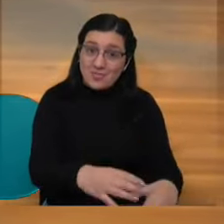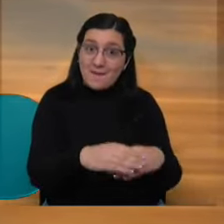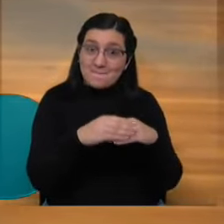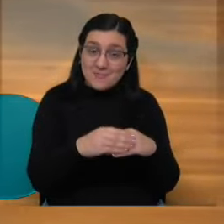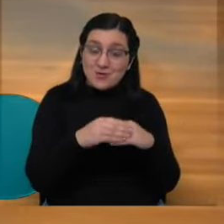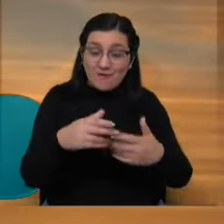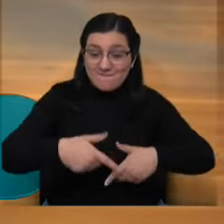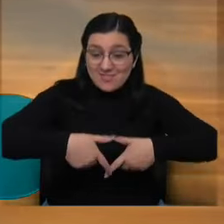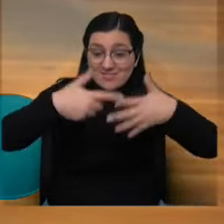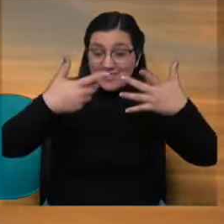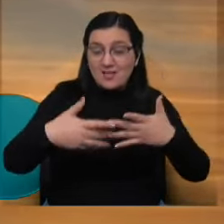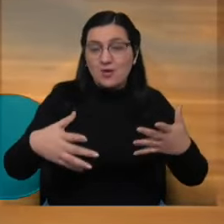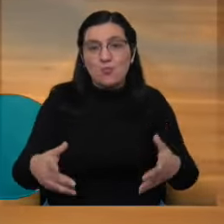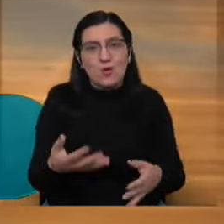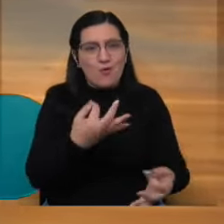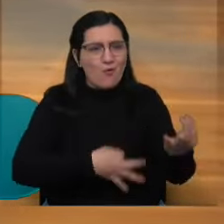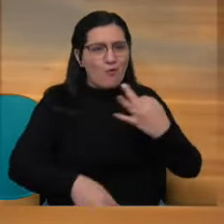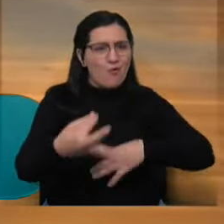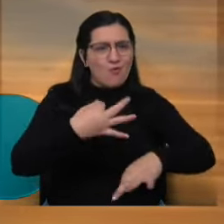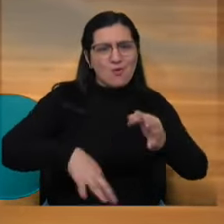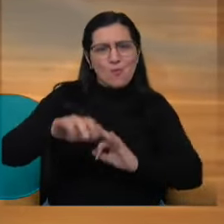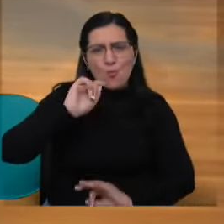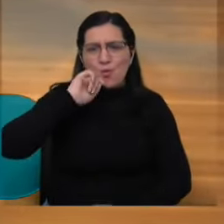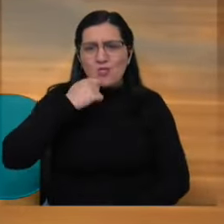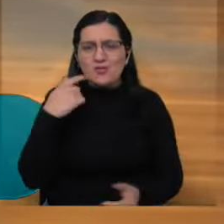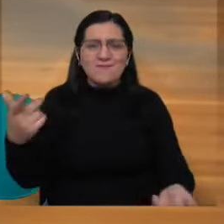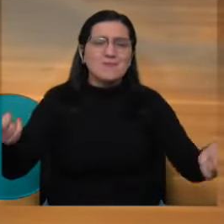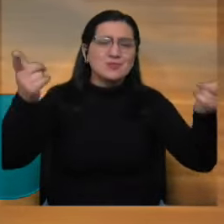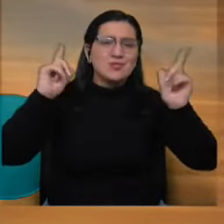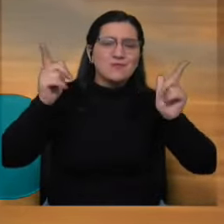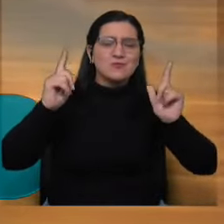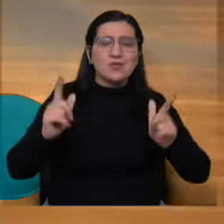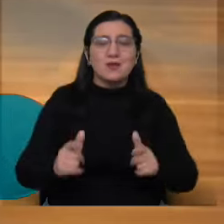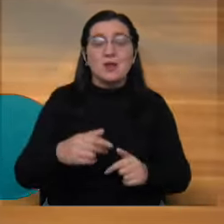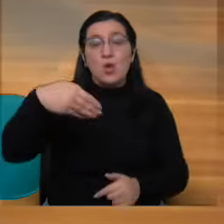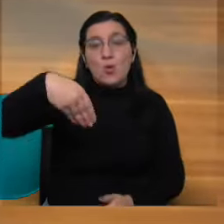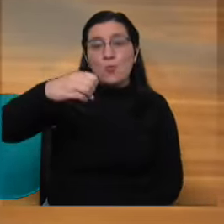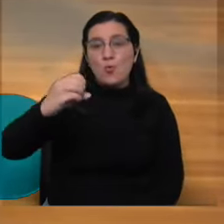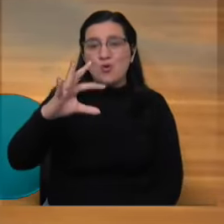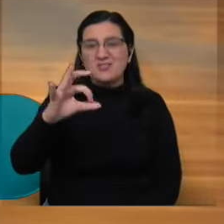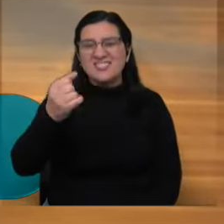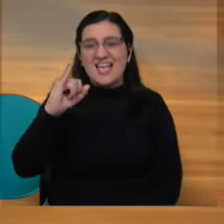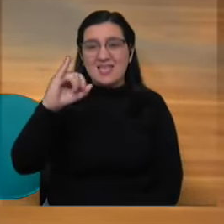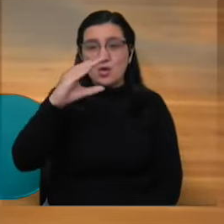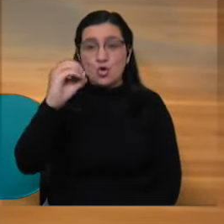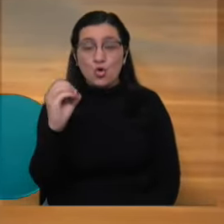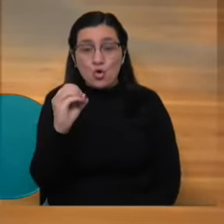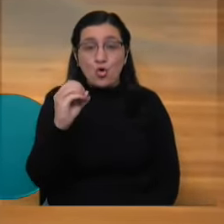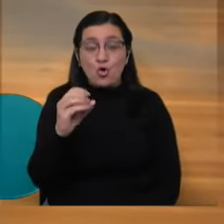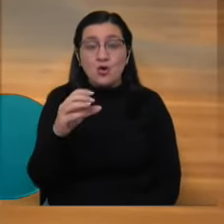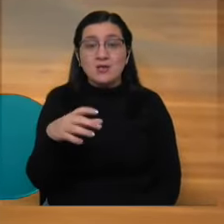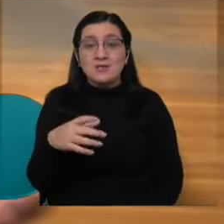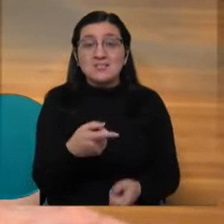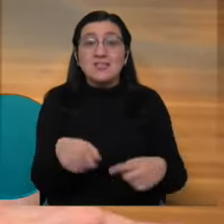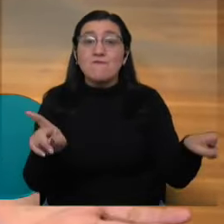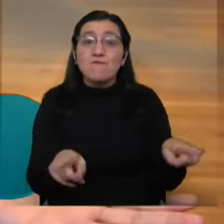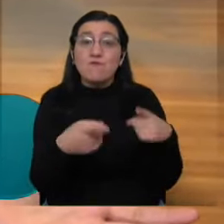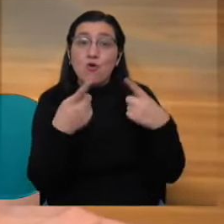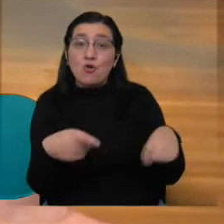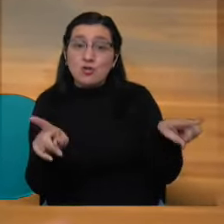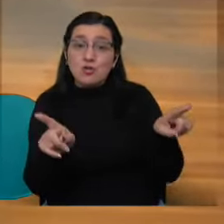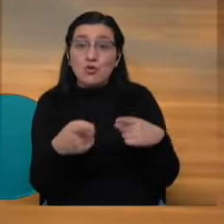celebra una gran obra una gran gala que vamos a disfrutar es el mosaico Sinfónico a cargo de la Banda sinfónica eh Y lo